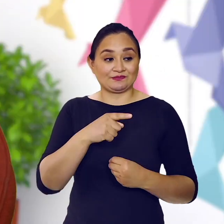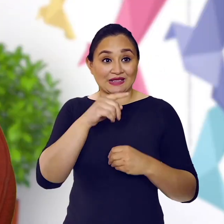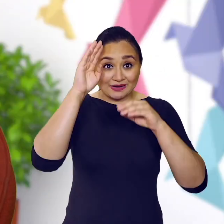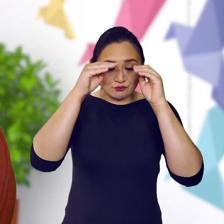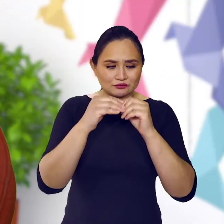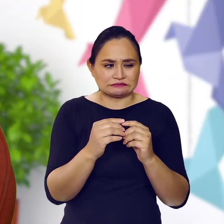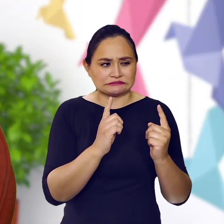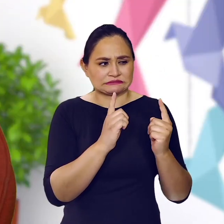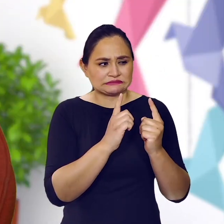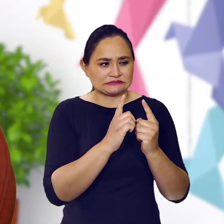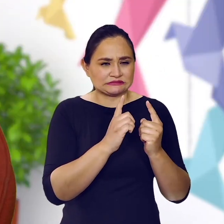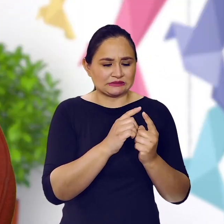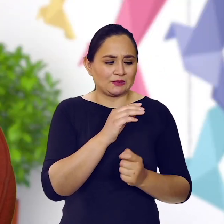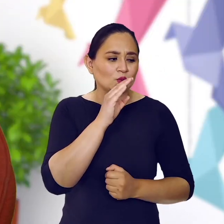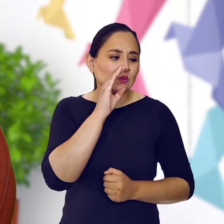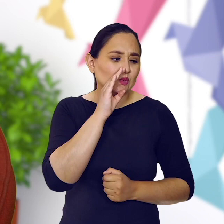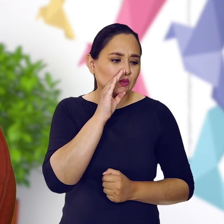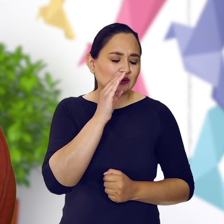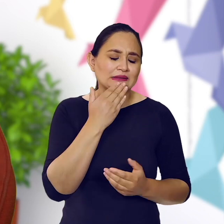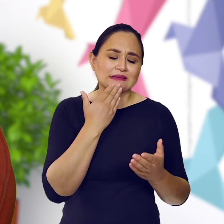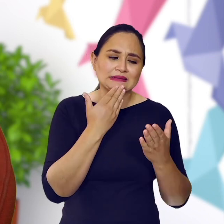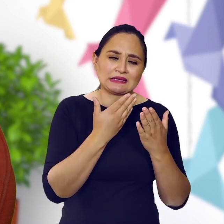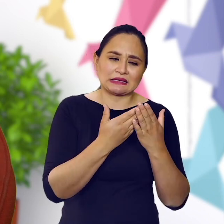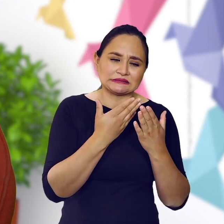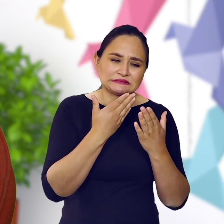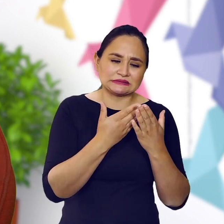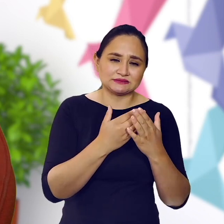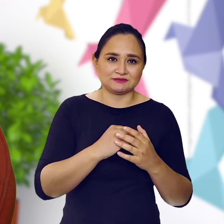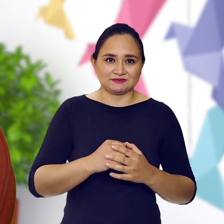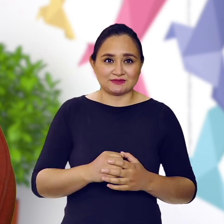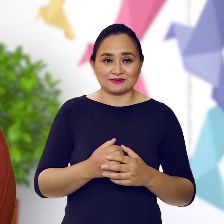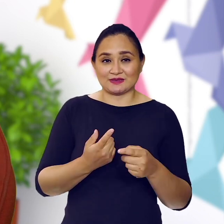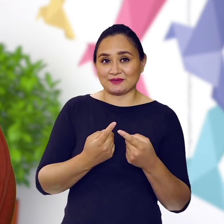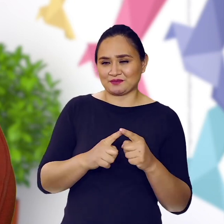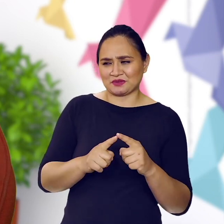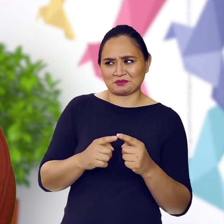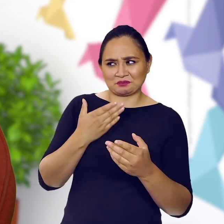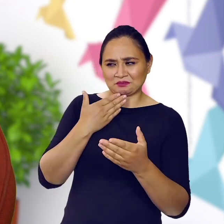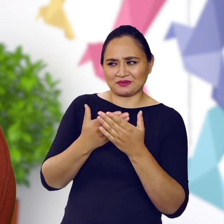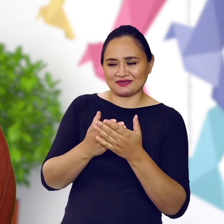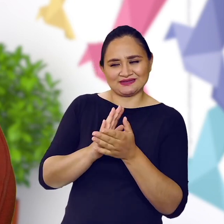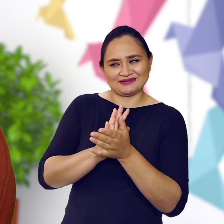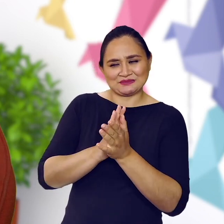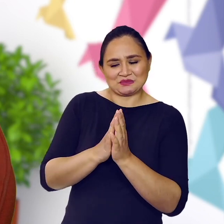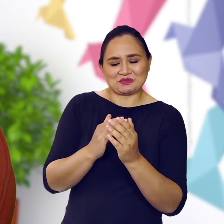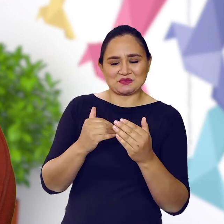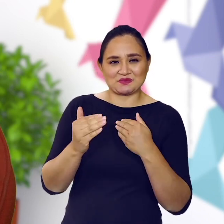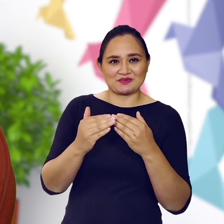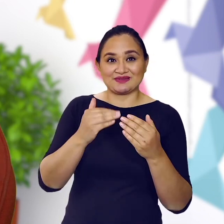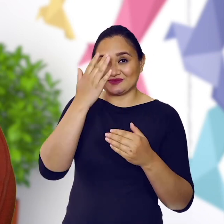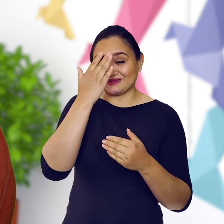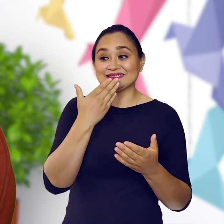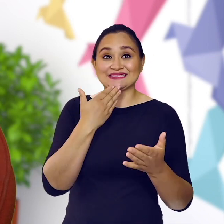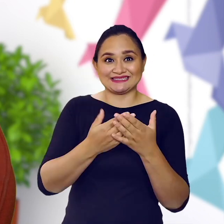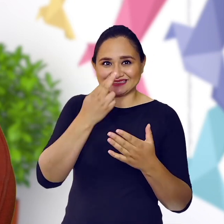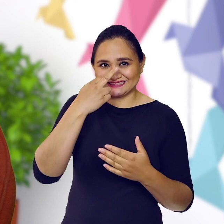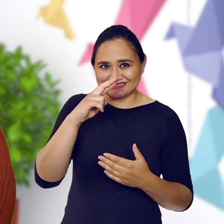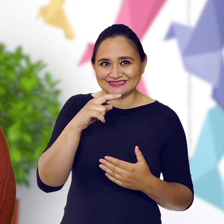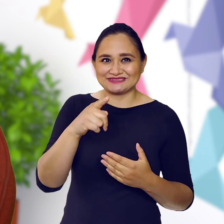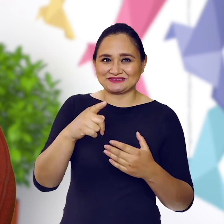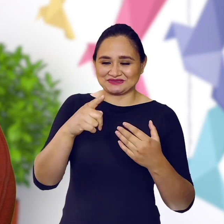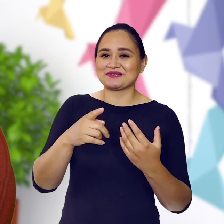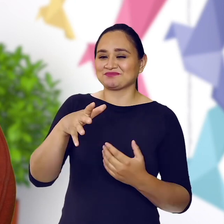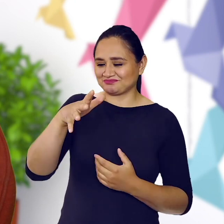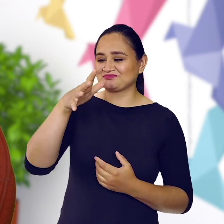a Bruno y en voz bajita, casi imperceptible, le agradeció. Pero no hacía falta, porque gracias al ratón, Bruno había